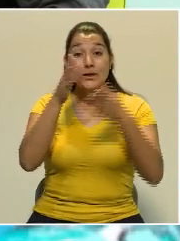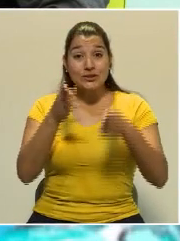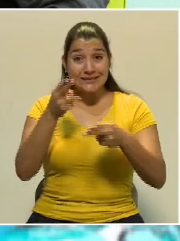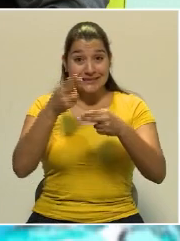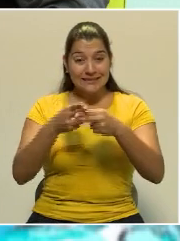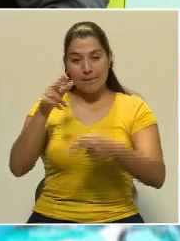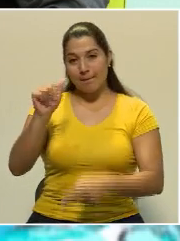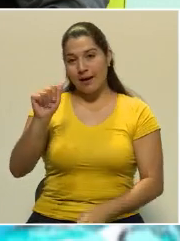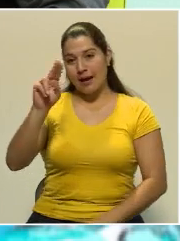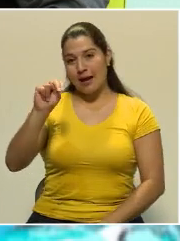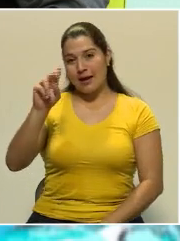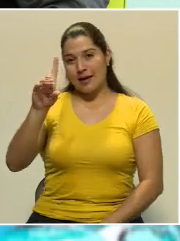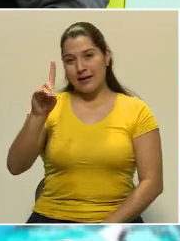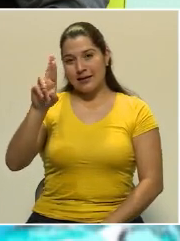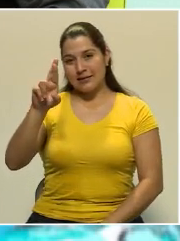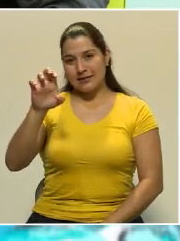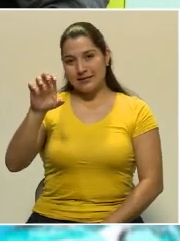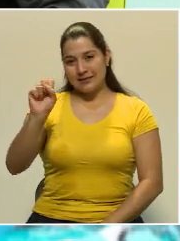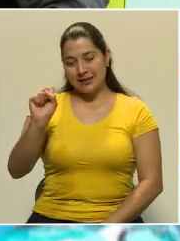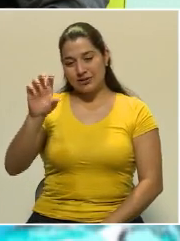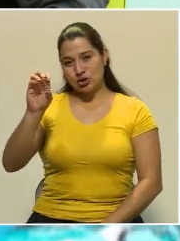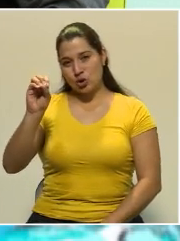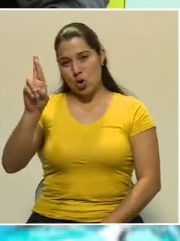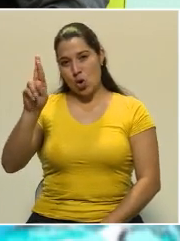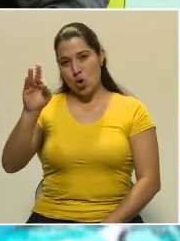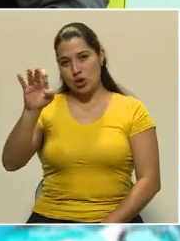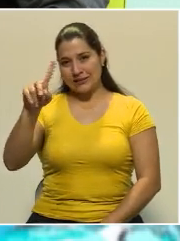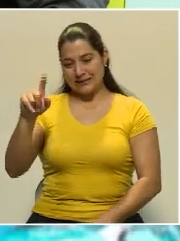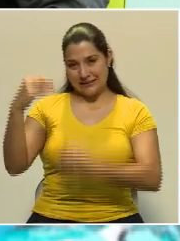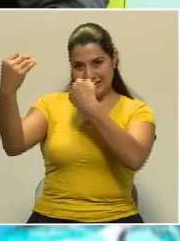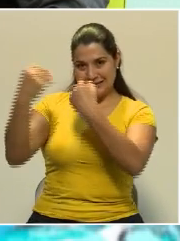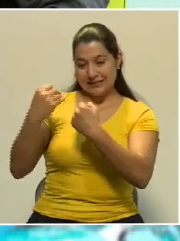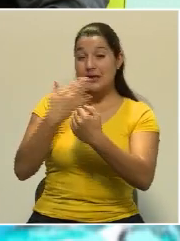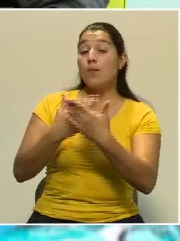nos amplía esta información. Buenas noches, Andrés.